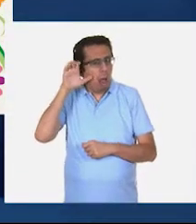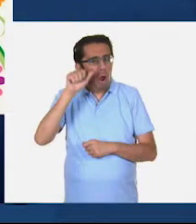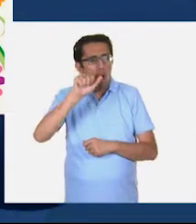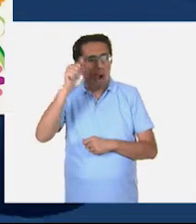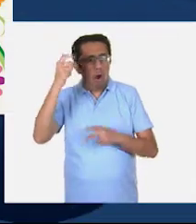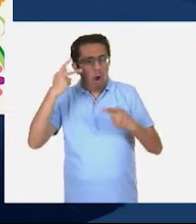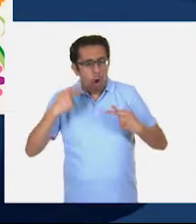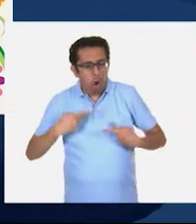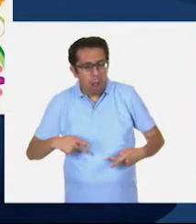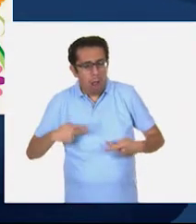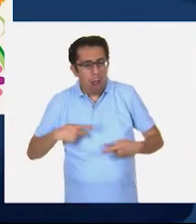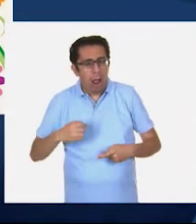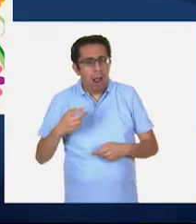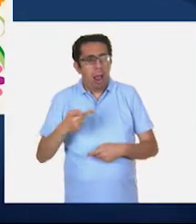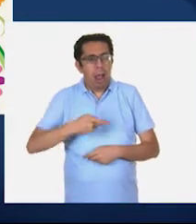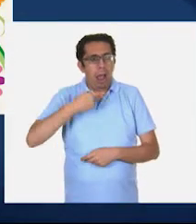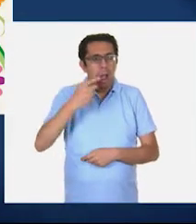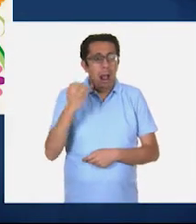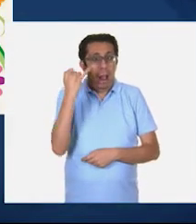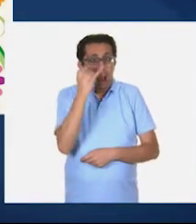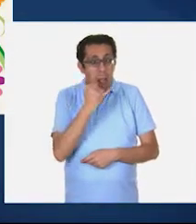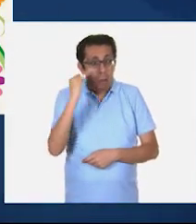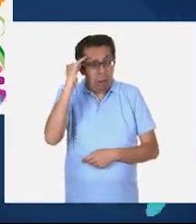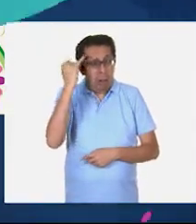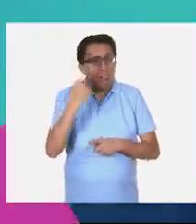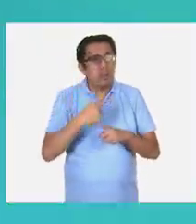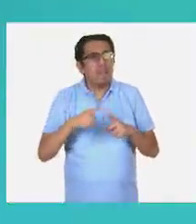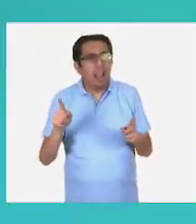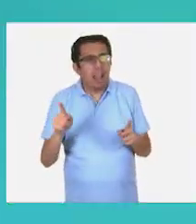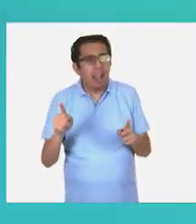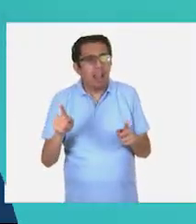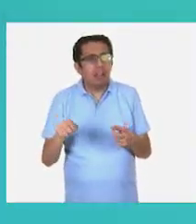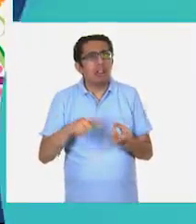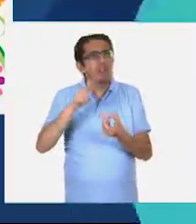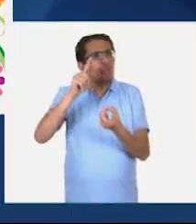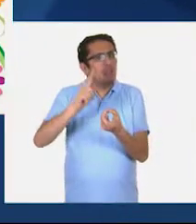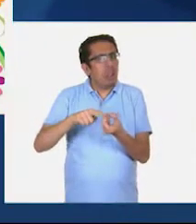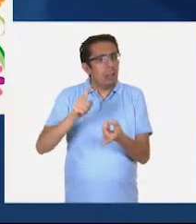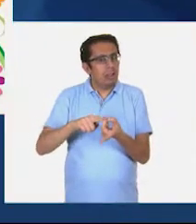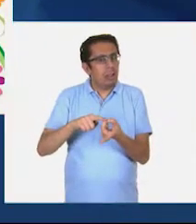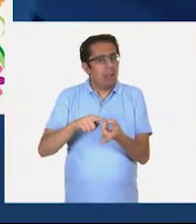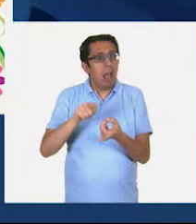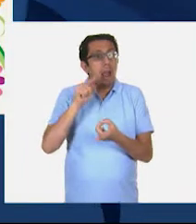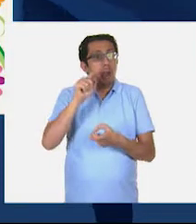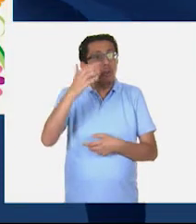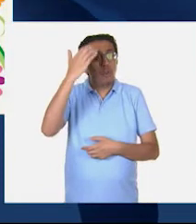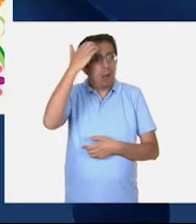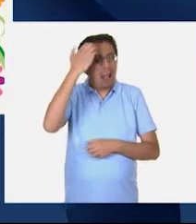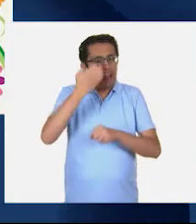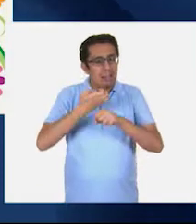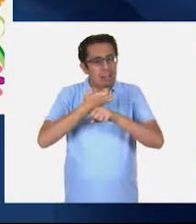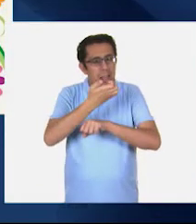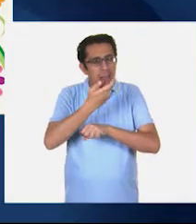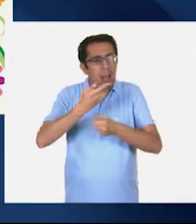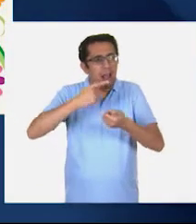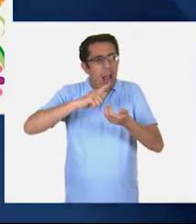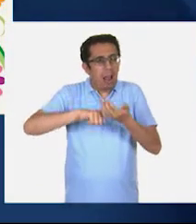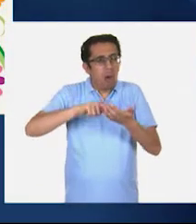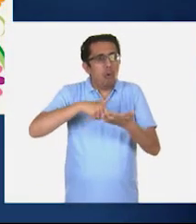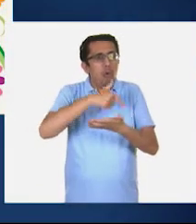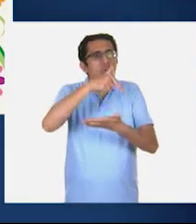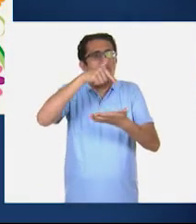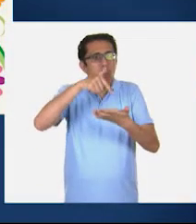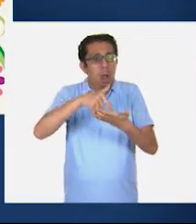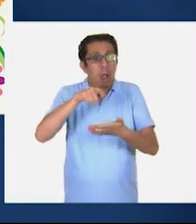indígena diferente a la tuya? ¿En dónde? ¿Conoces alguna región de tu estado en donde se hable